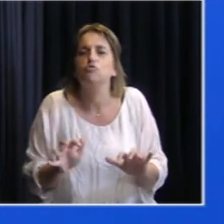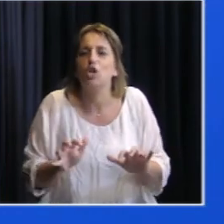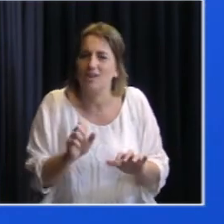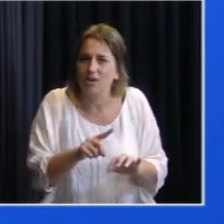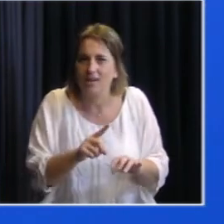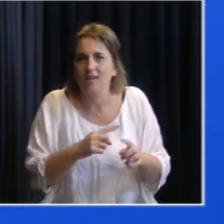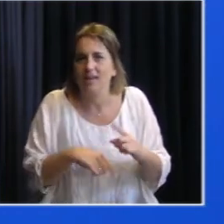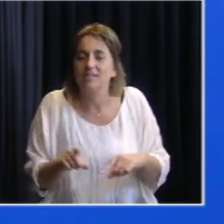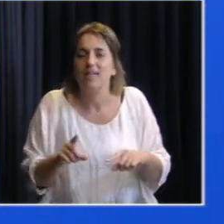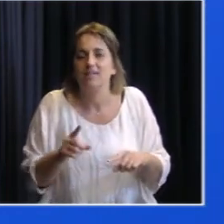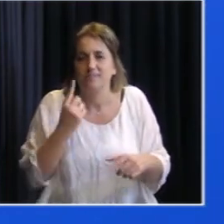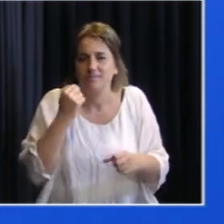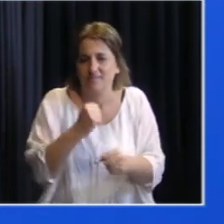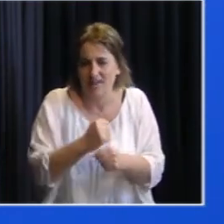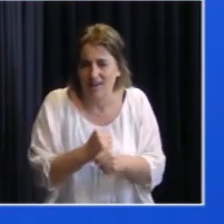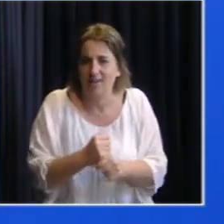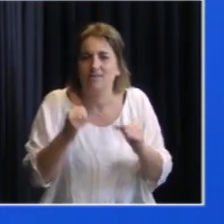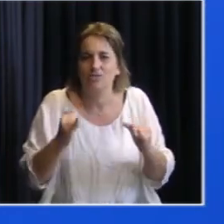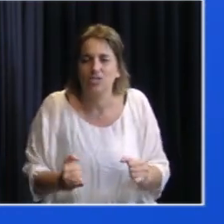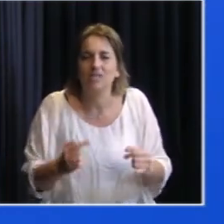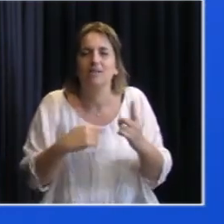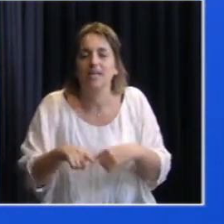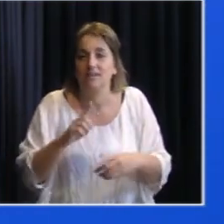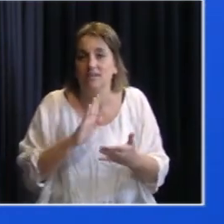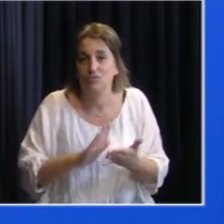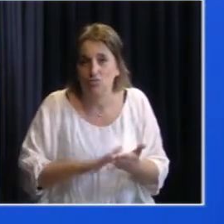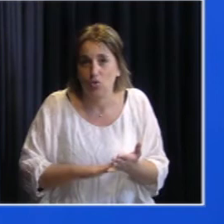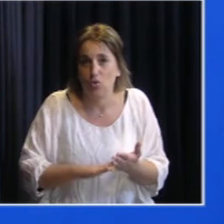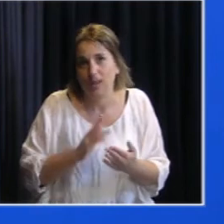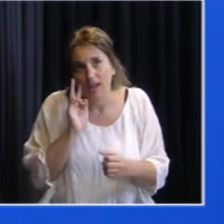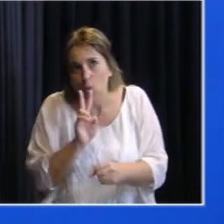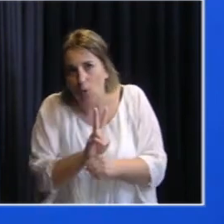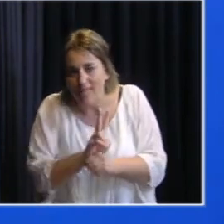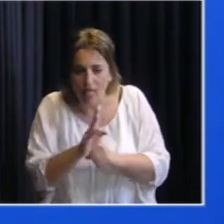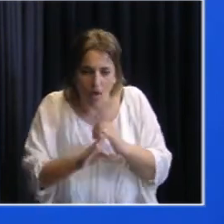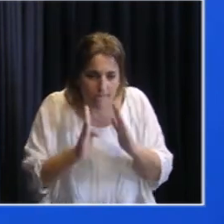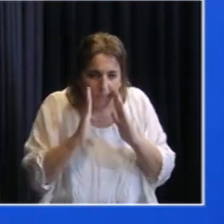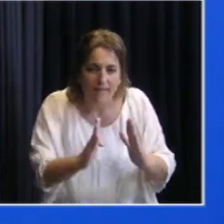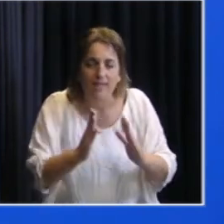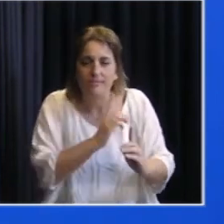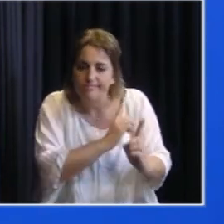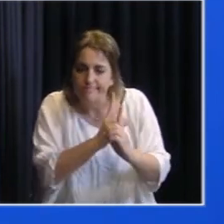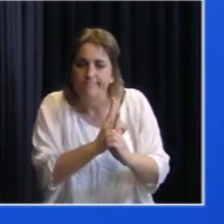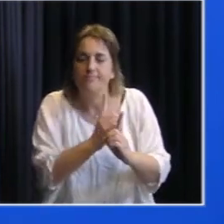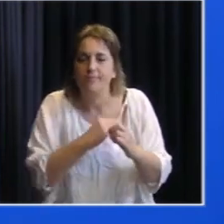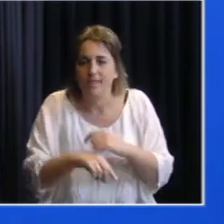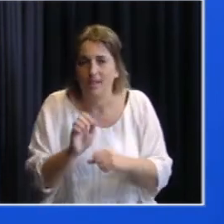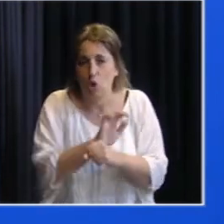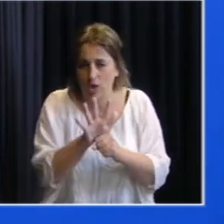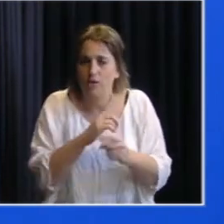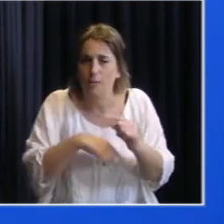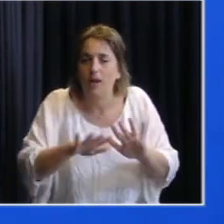afectado directamente en este el tratado del cuidado de la atención de la epidemia pero